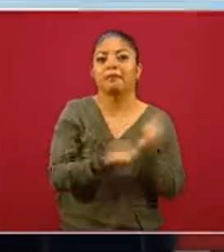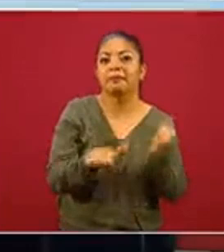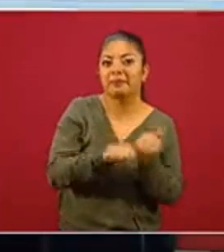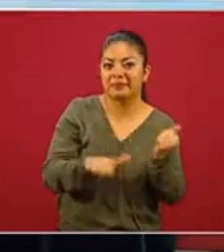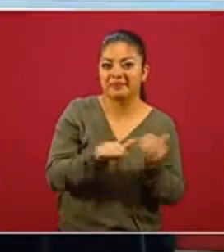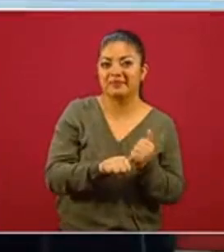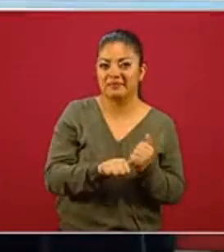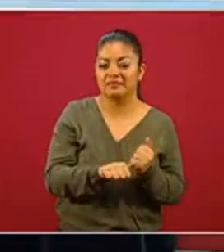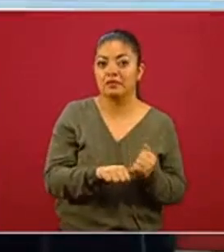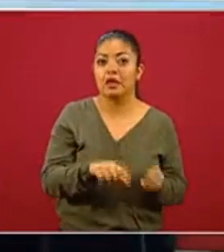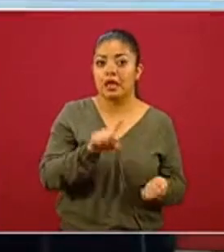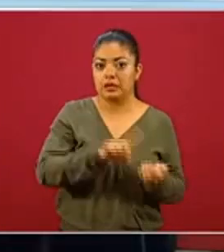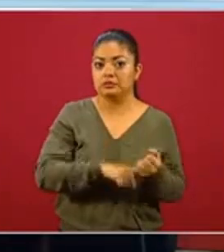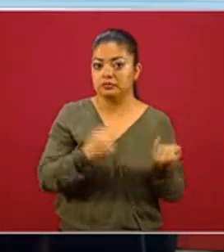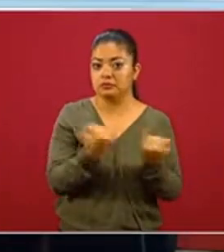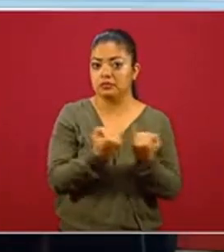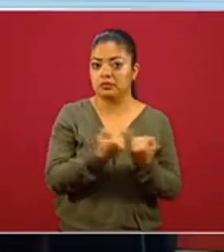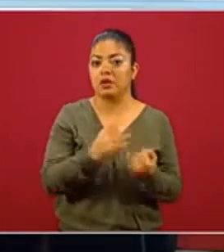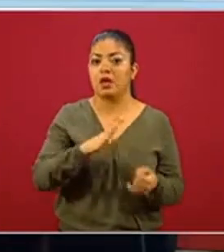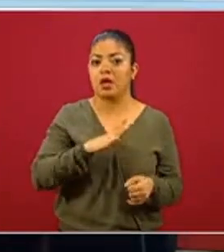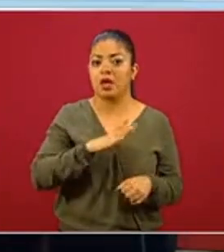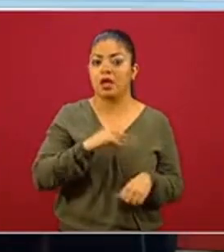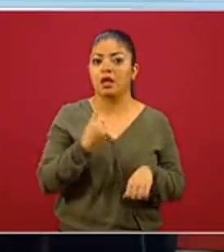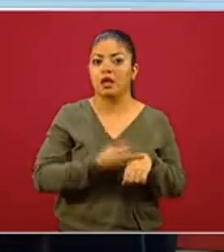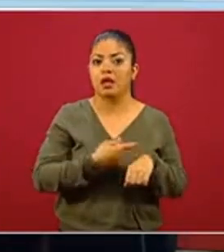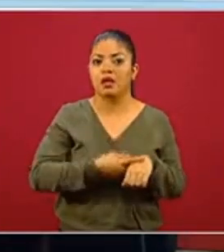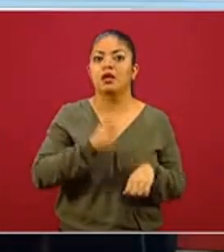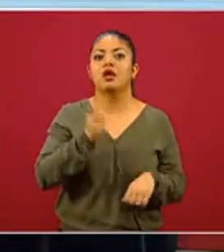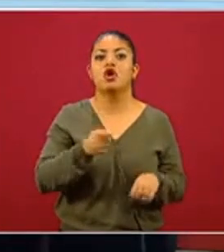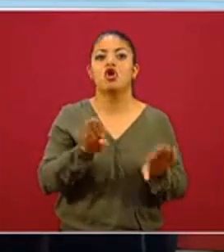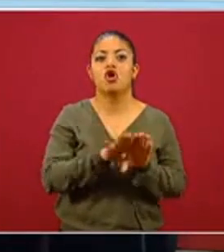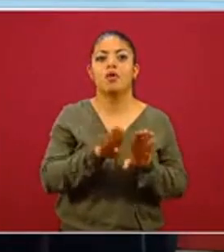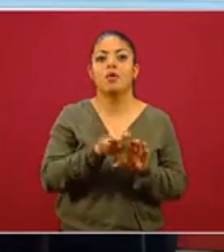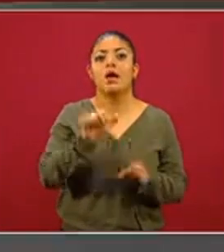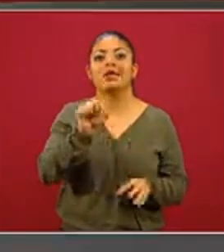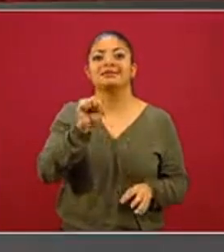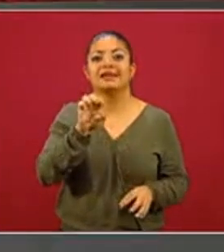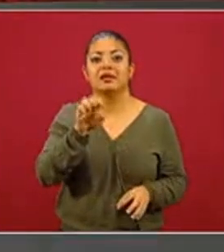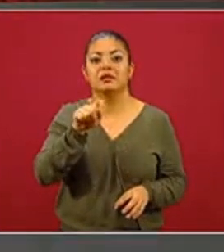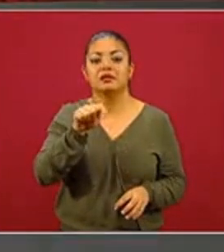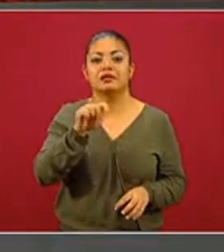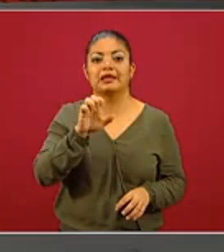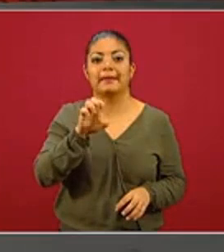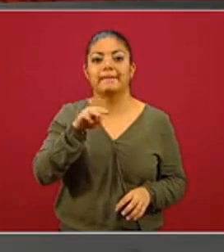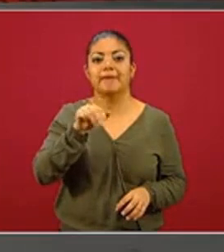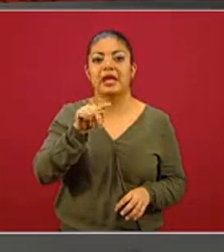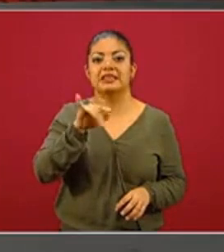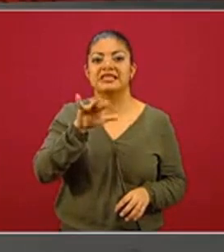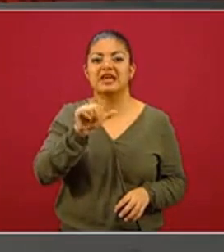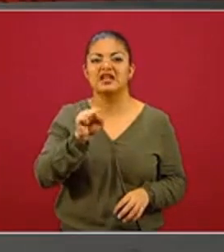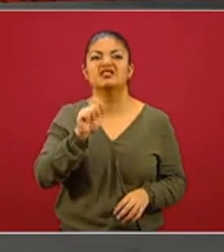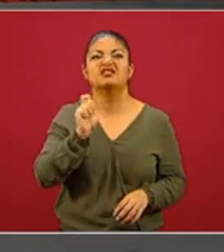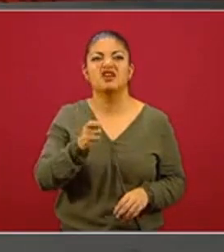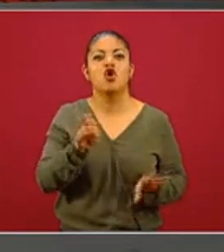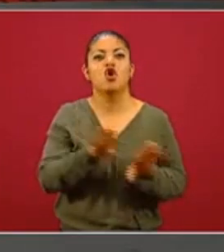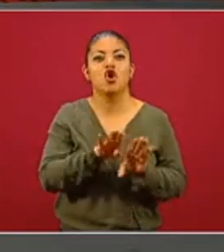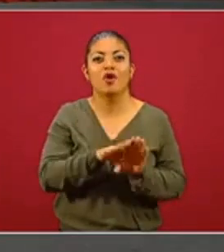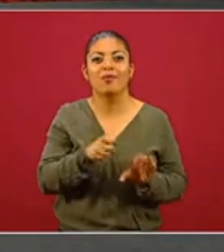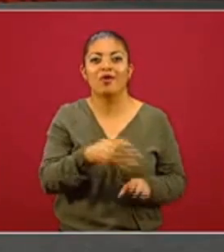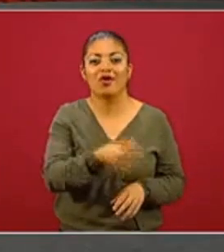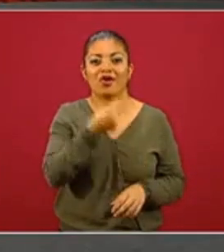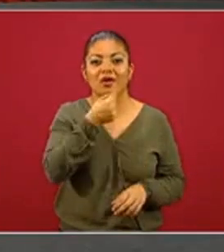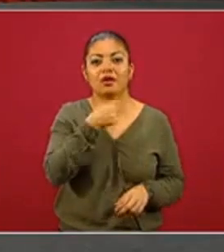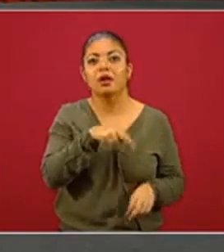y también las enfermedades exantemáticas, es decir, esas de los niños que llegan todos enronchados a la consulta